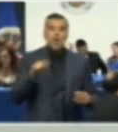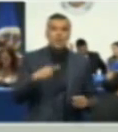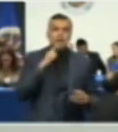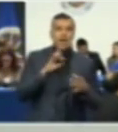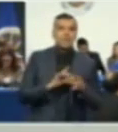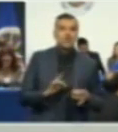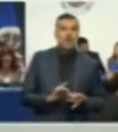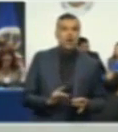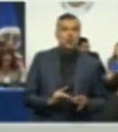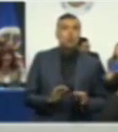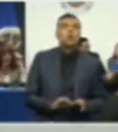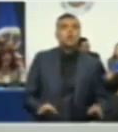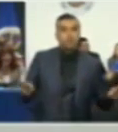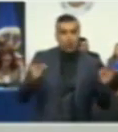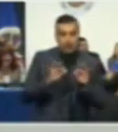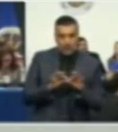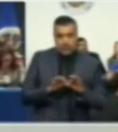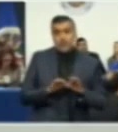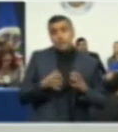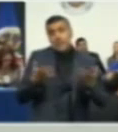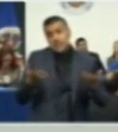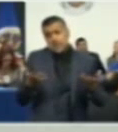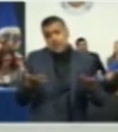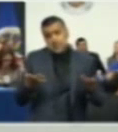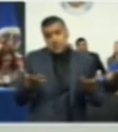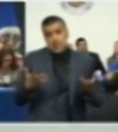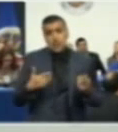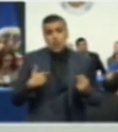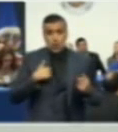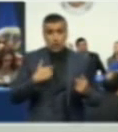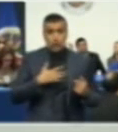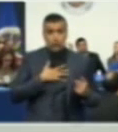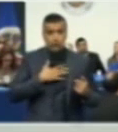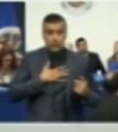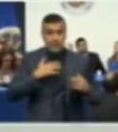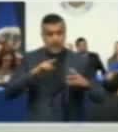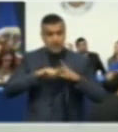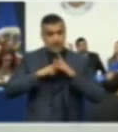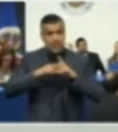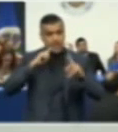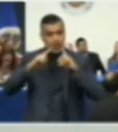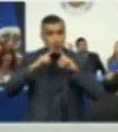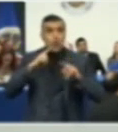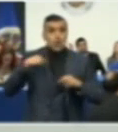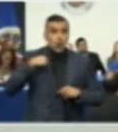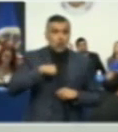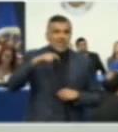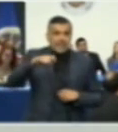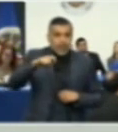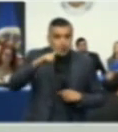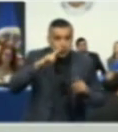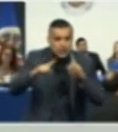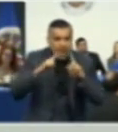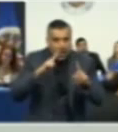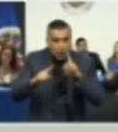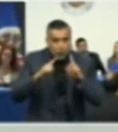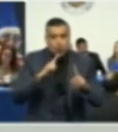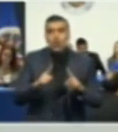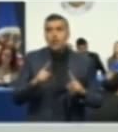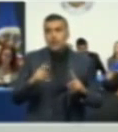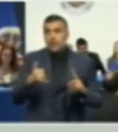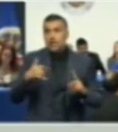them as important. And yes, I am happy for the dialogue. We do need a dialogue, and I believe we will be